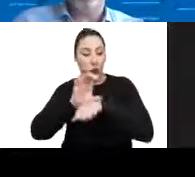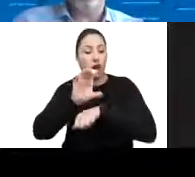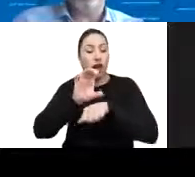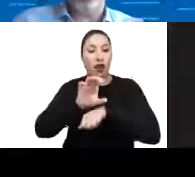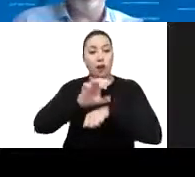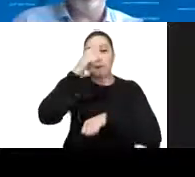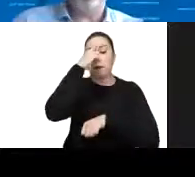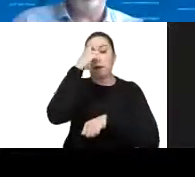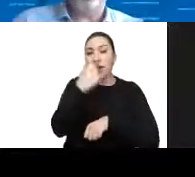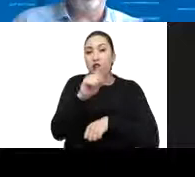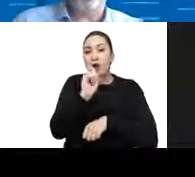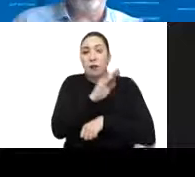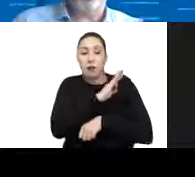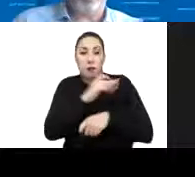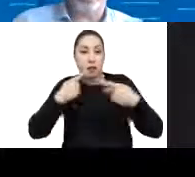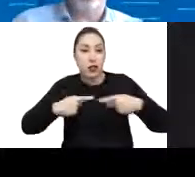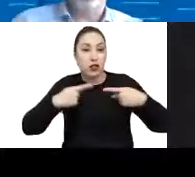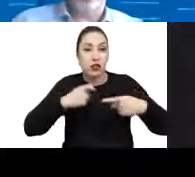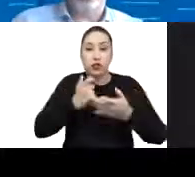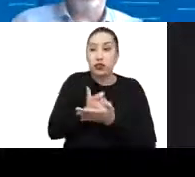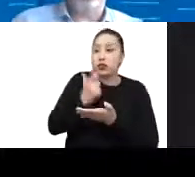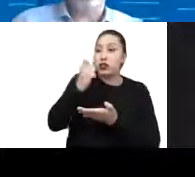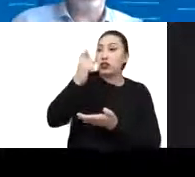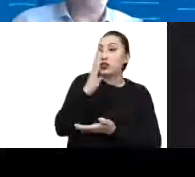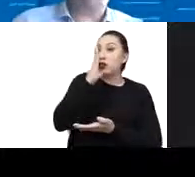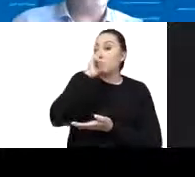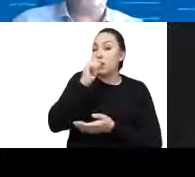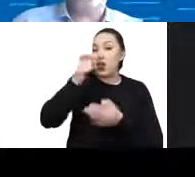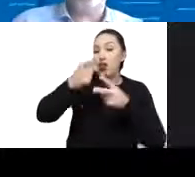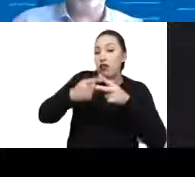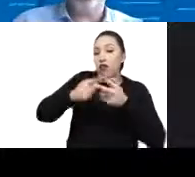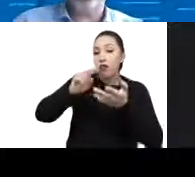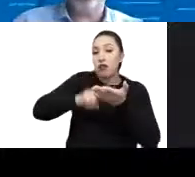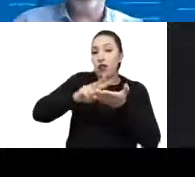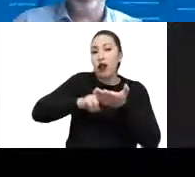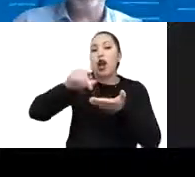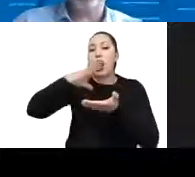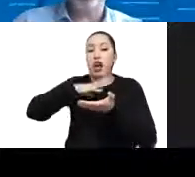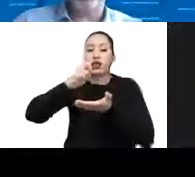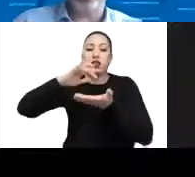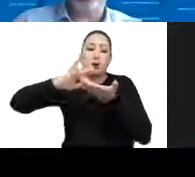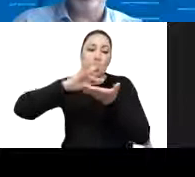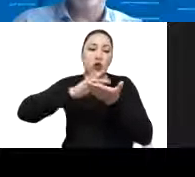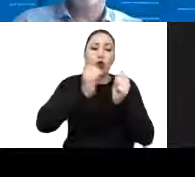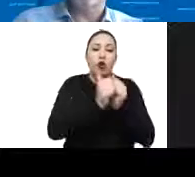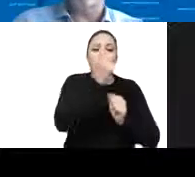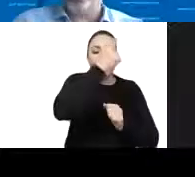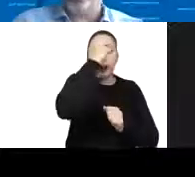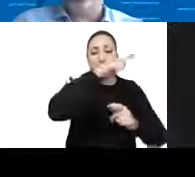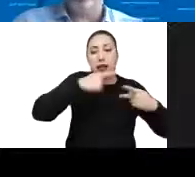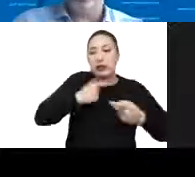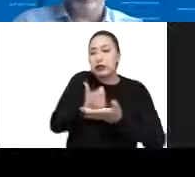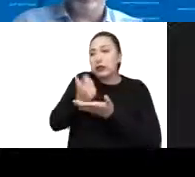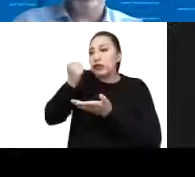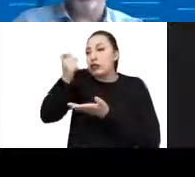atender las necesidades de aquellos que no pueden pagar la tarifa. Y en muchos de estos subsidios van dirigidos directamente al pago del